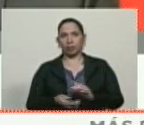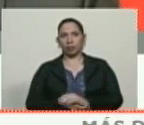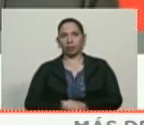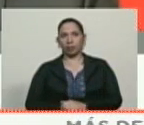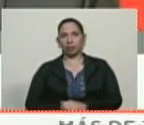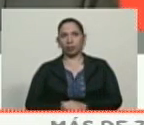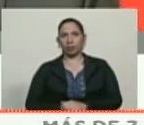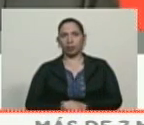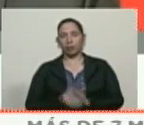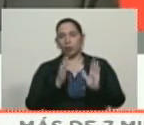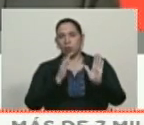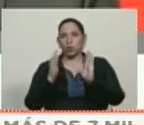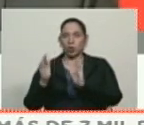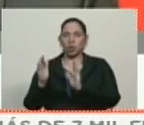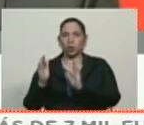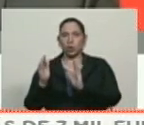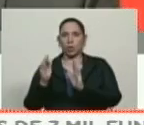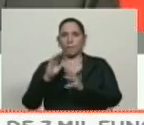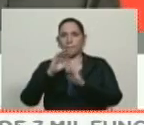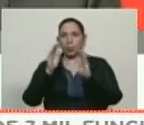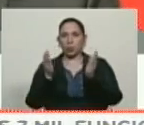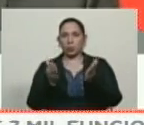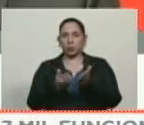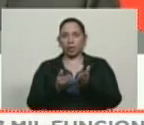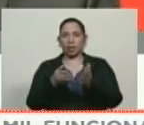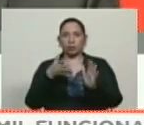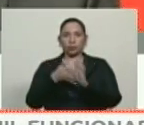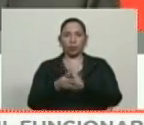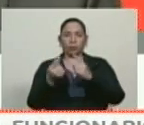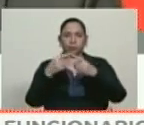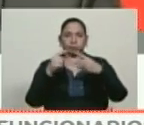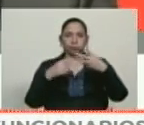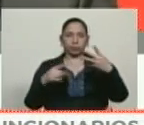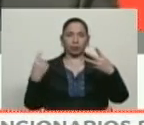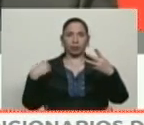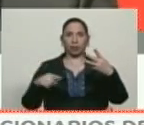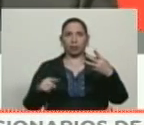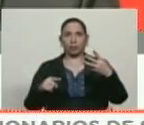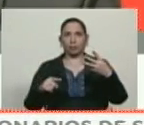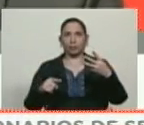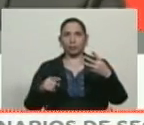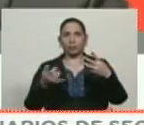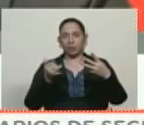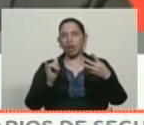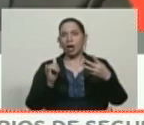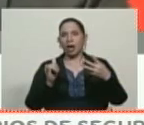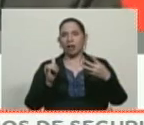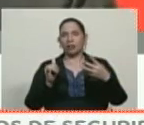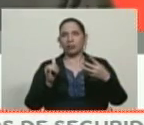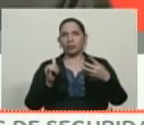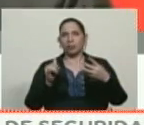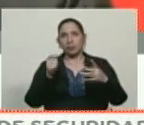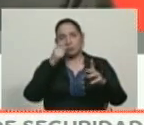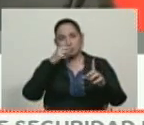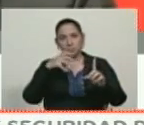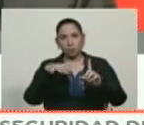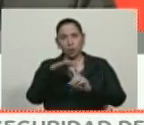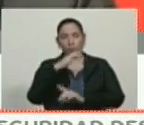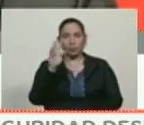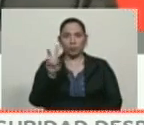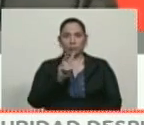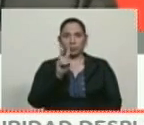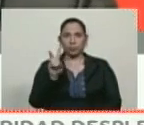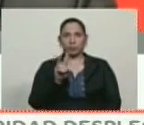el orden mundial. Entonces, en cuanto a las opciones que tenemos y si hay una posibilidad que el pueblo